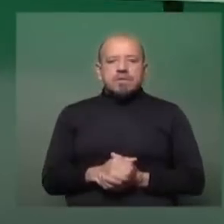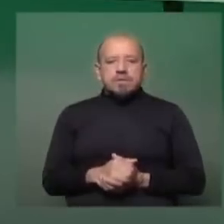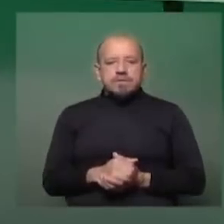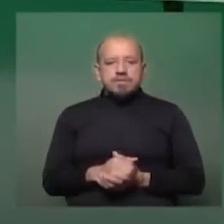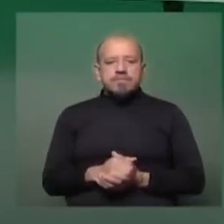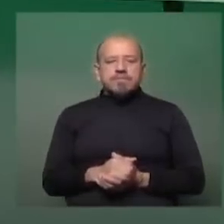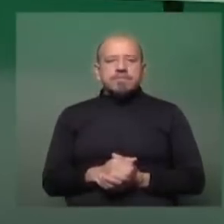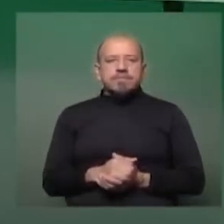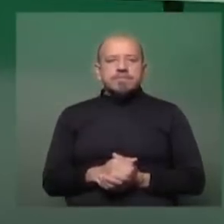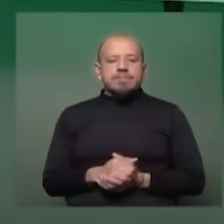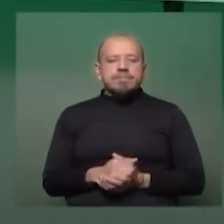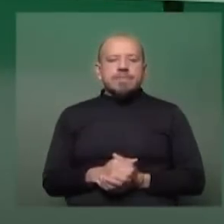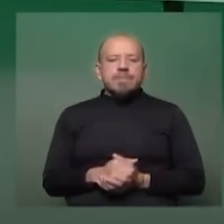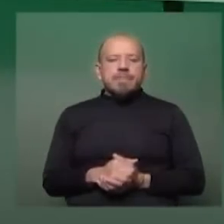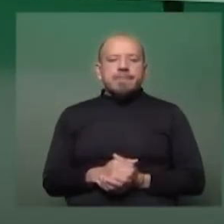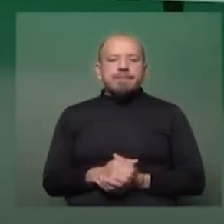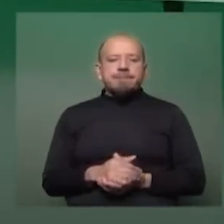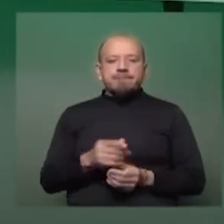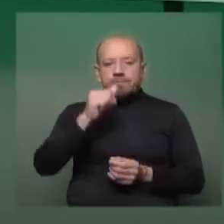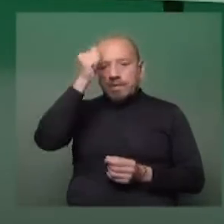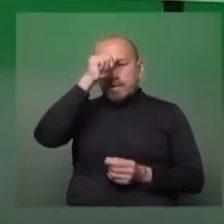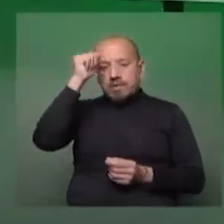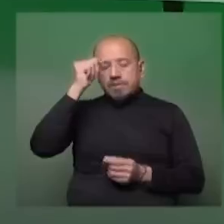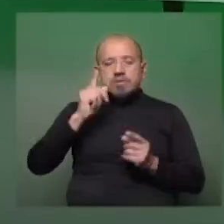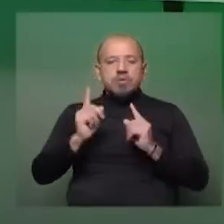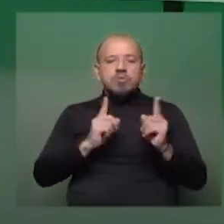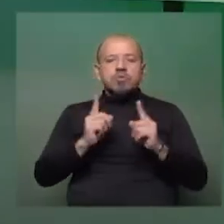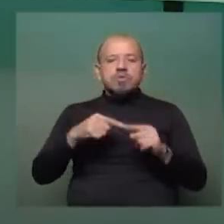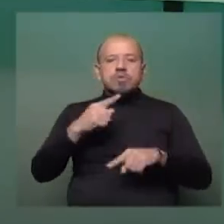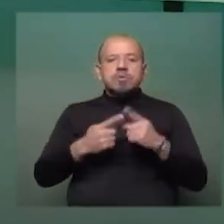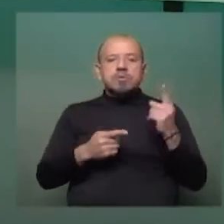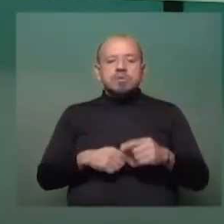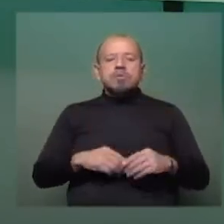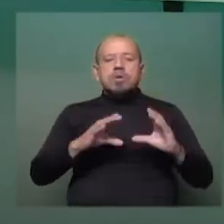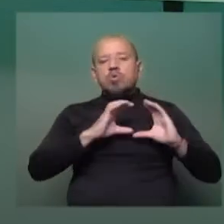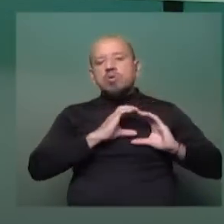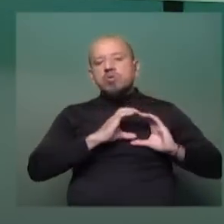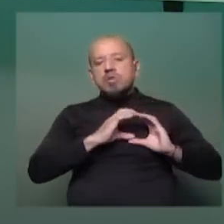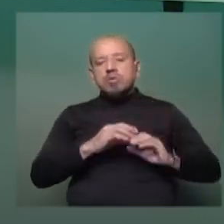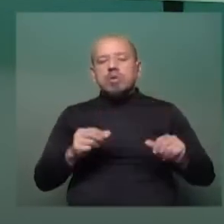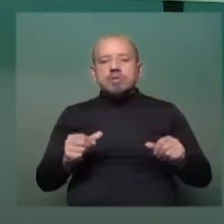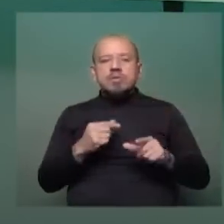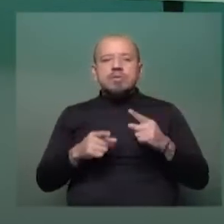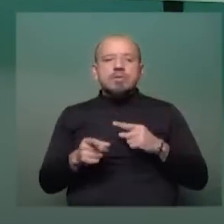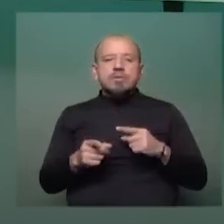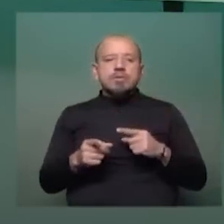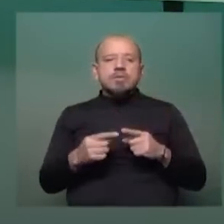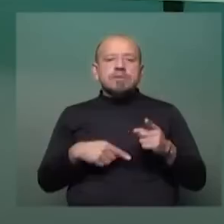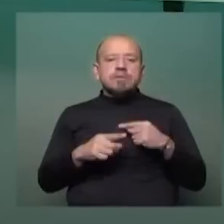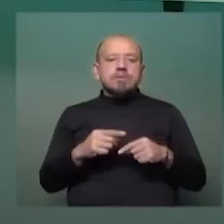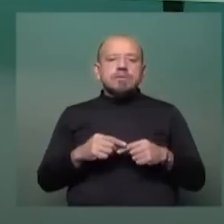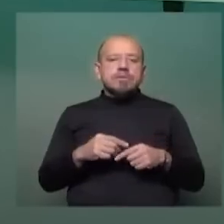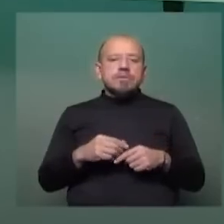más esperanzadora porque este domingo a las 11:30 la fundación corazoncitos realiza una nueva edición del Mega